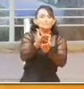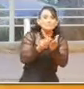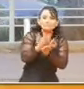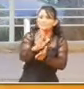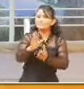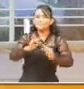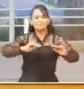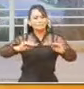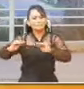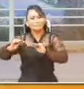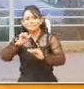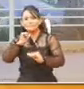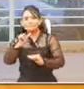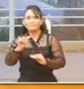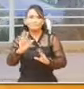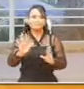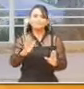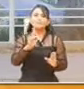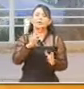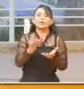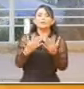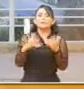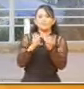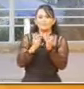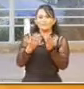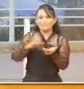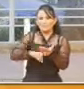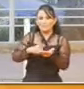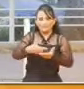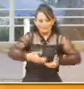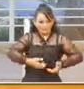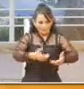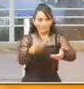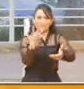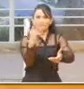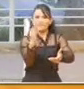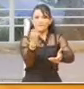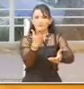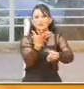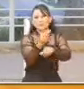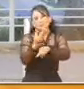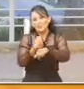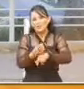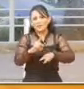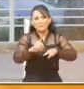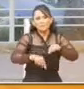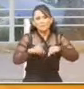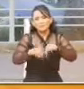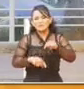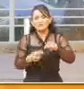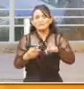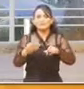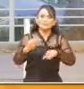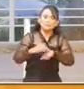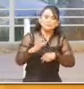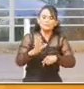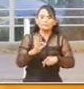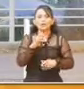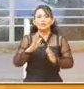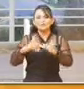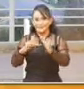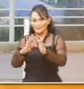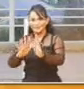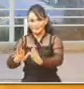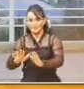movilidad derivada de las obras en la avenida o paseo 5 de febrero. Nuestro municipio, como